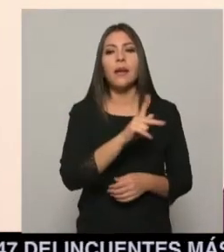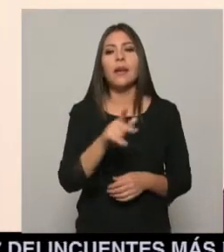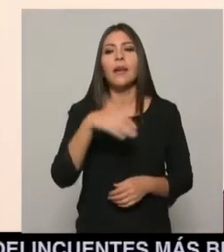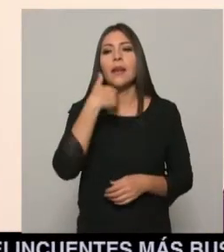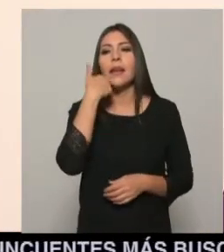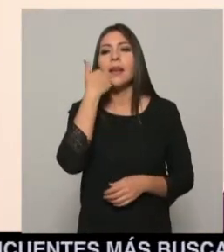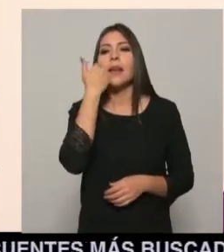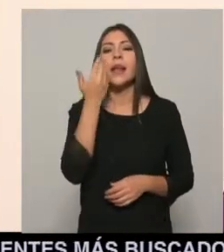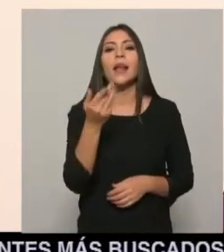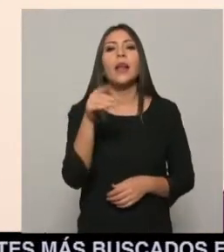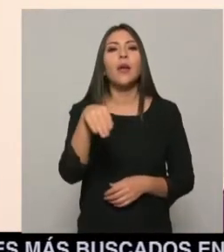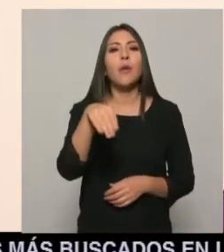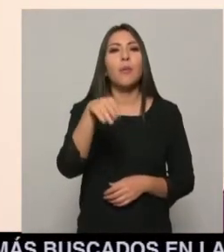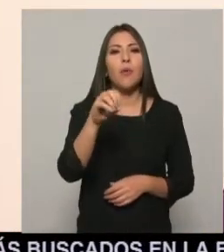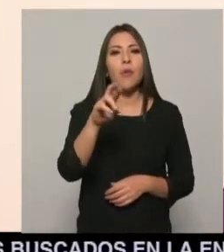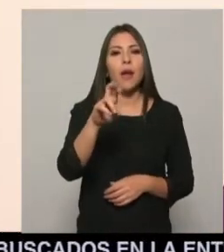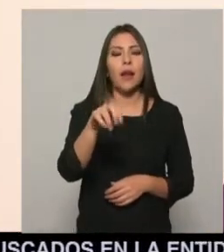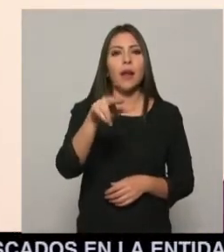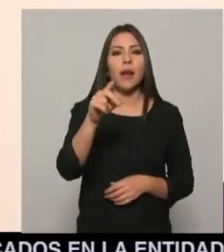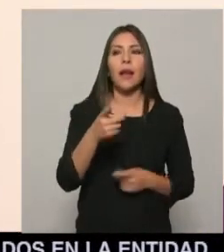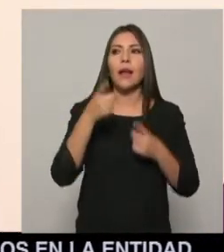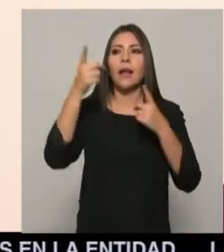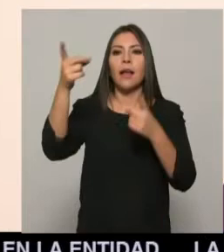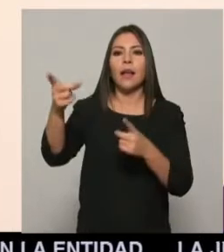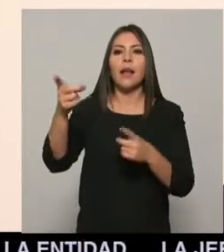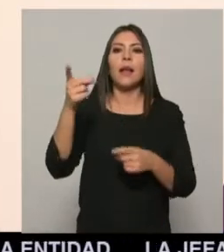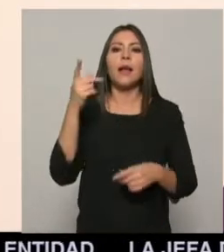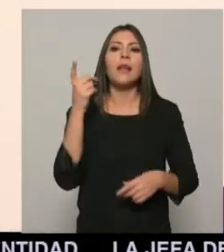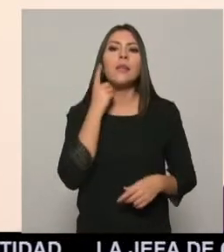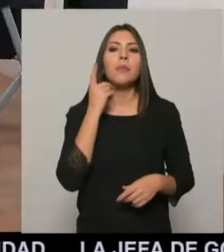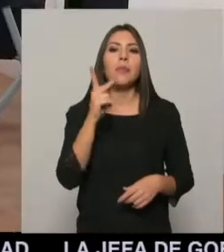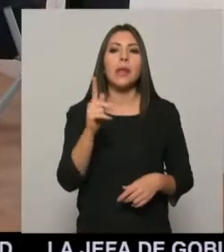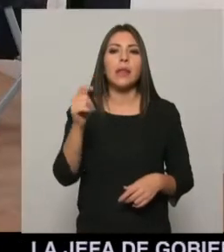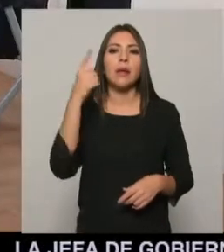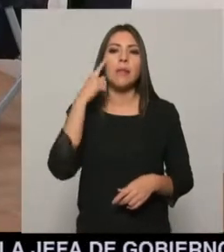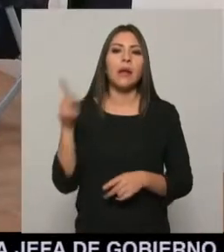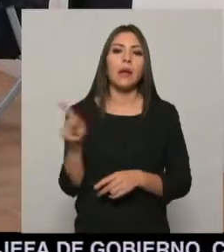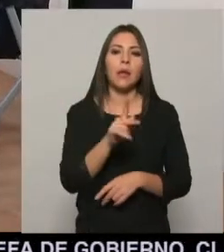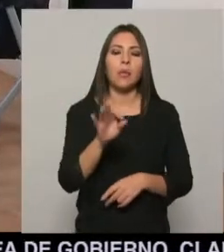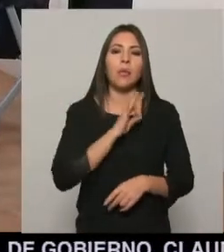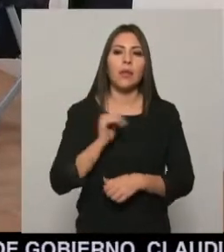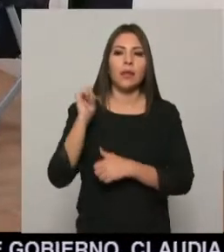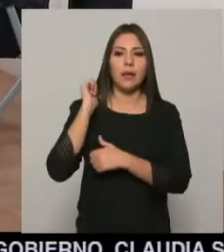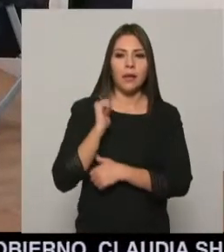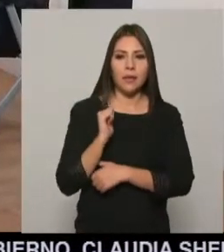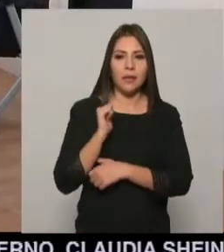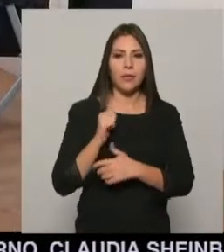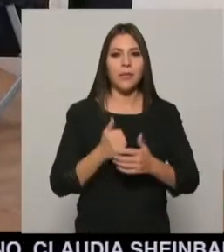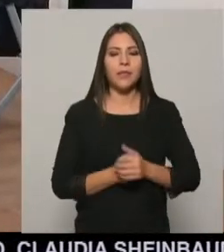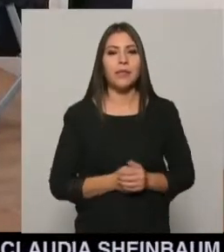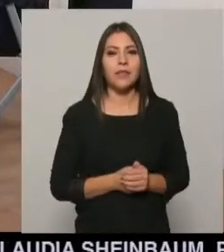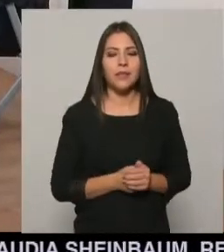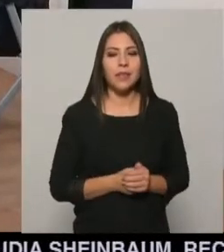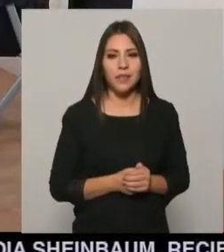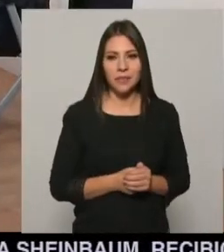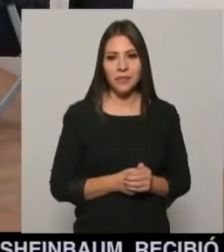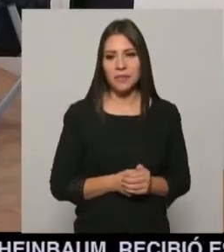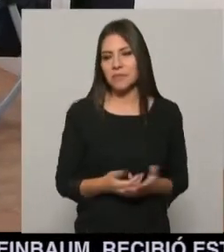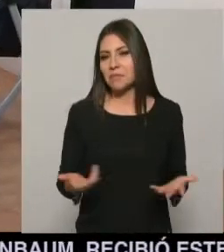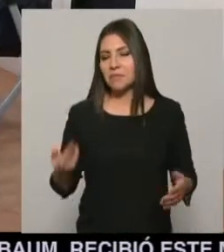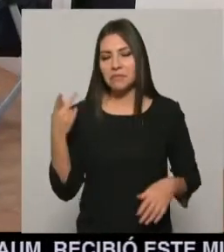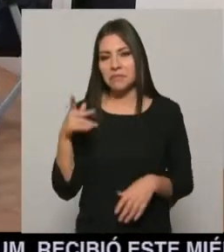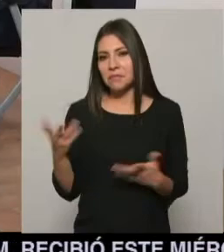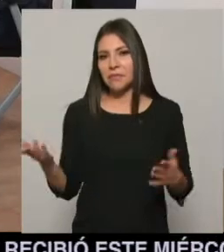un diputado de Morena al PT, para que pudiera presidir. Es decir, esa es una técnica que está prevista en la Constitución y en la ley orgánica.